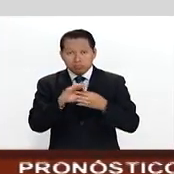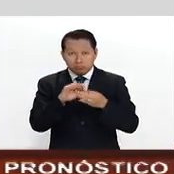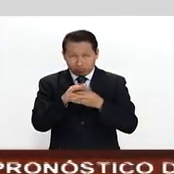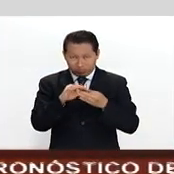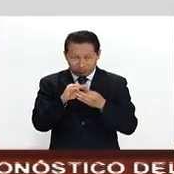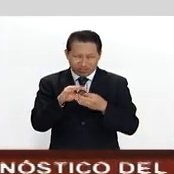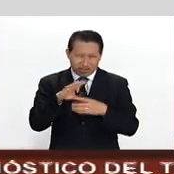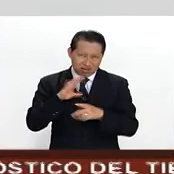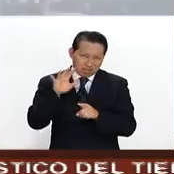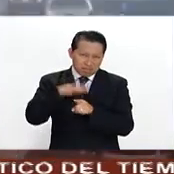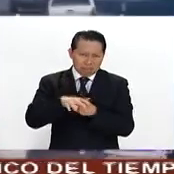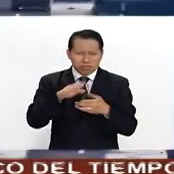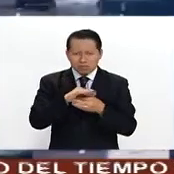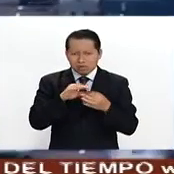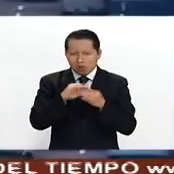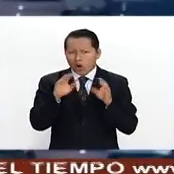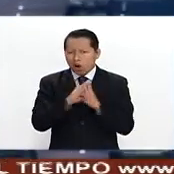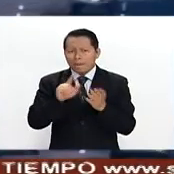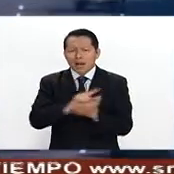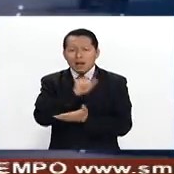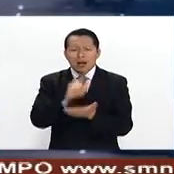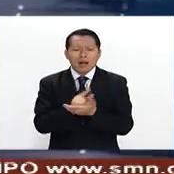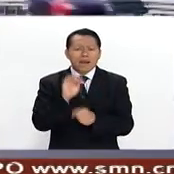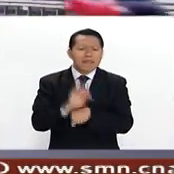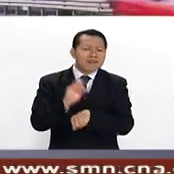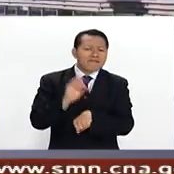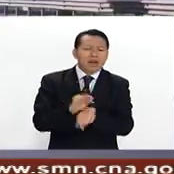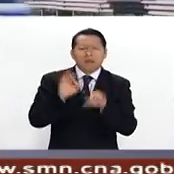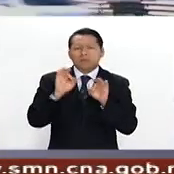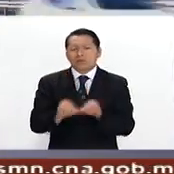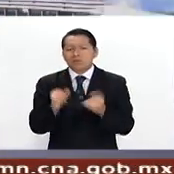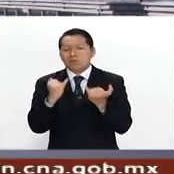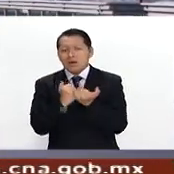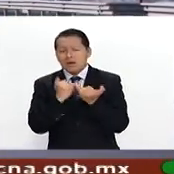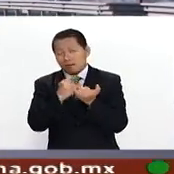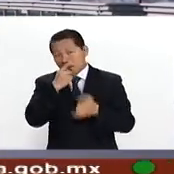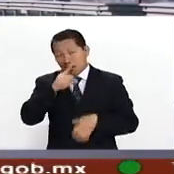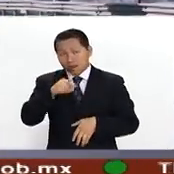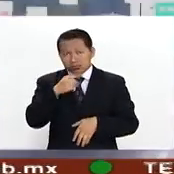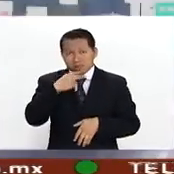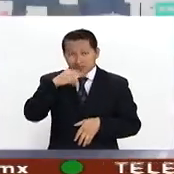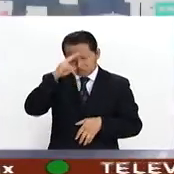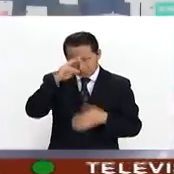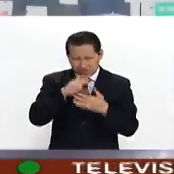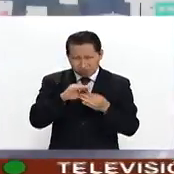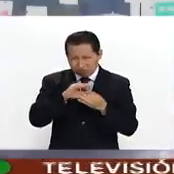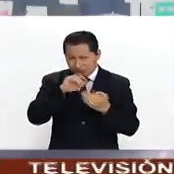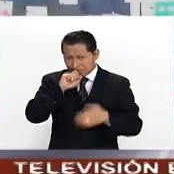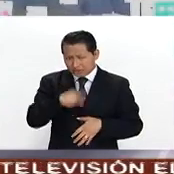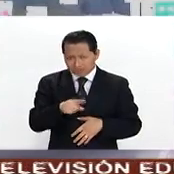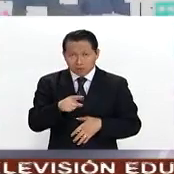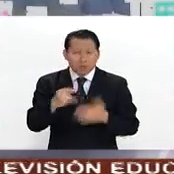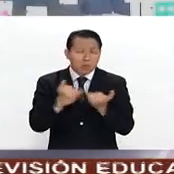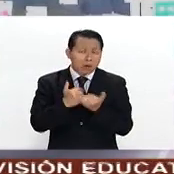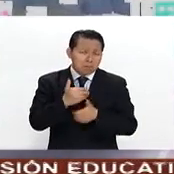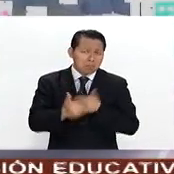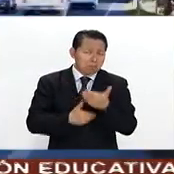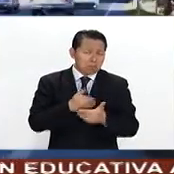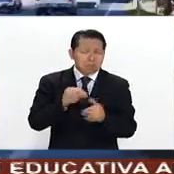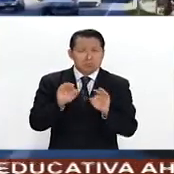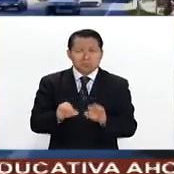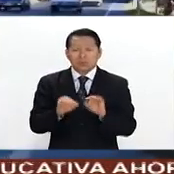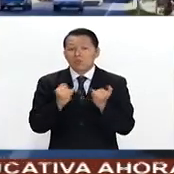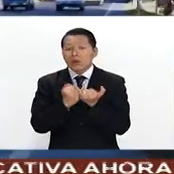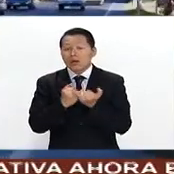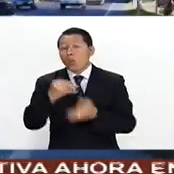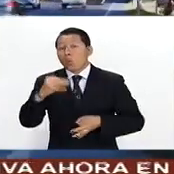agresores apelan a su garantía de legalidad, defensa adecuada, presunción de inocencia, así como un debido proceso. Por cierto,